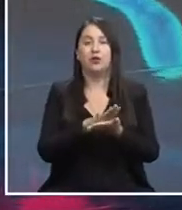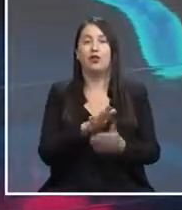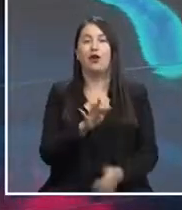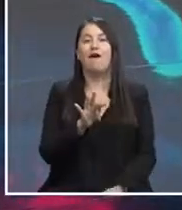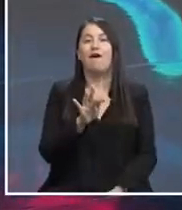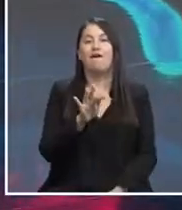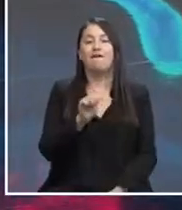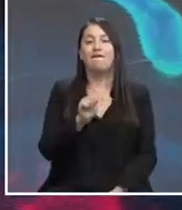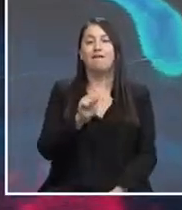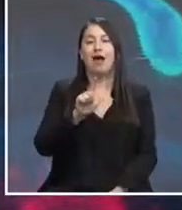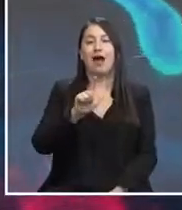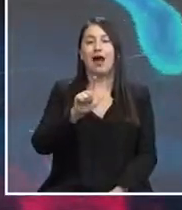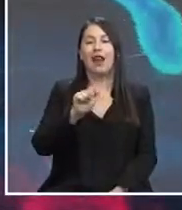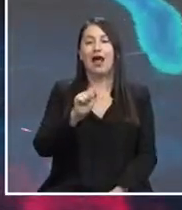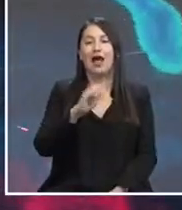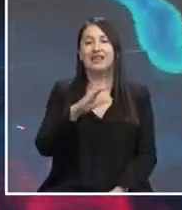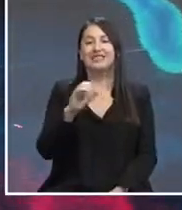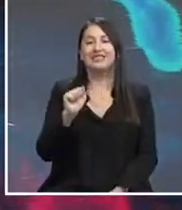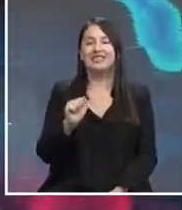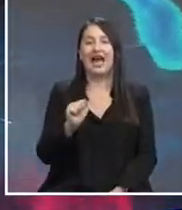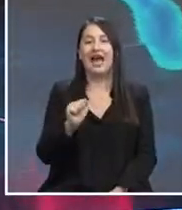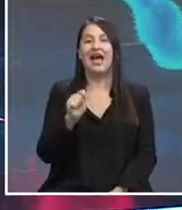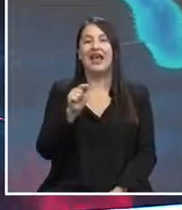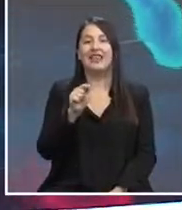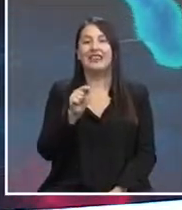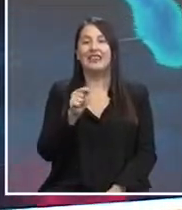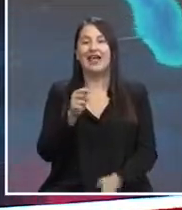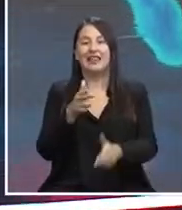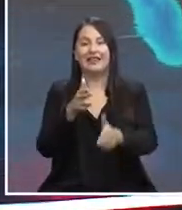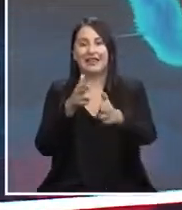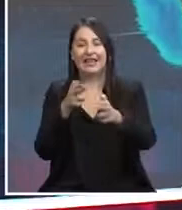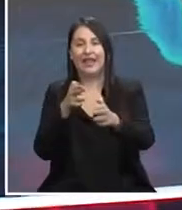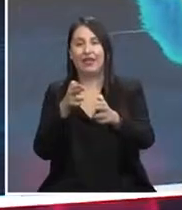del tirador tejano, y que es